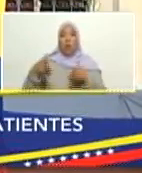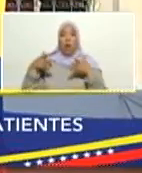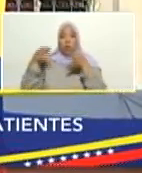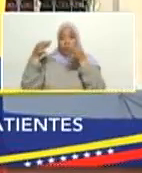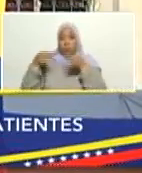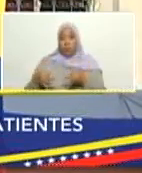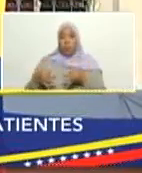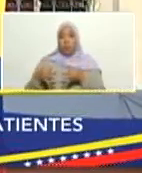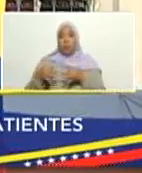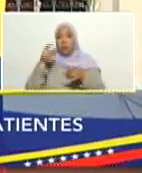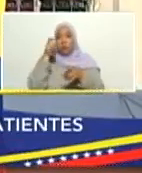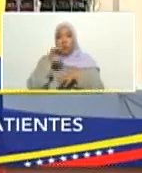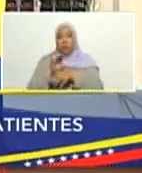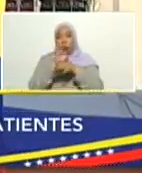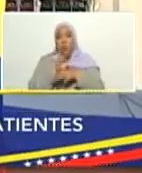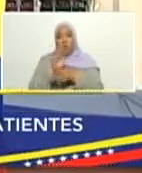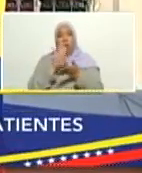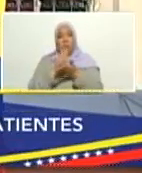En quinto lugar,